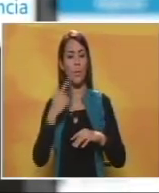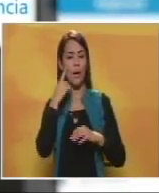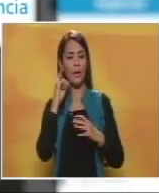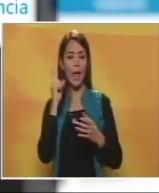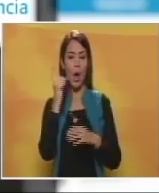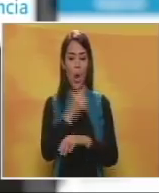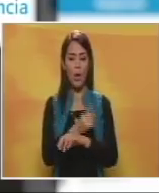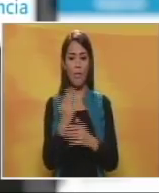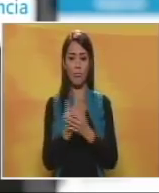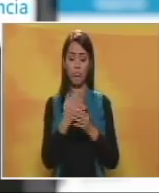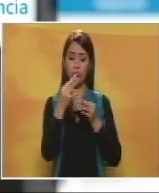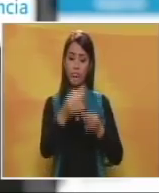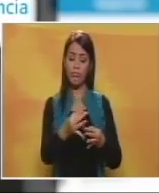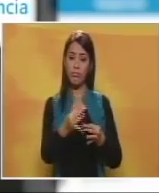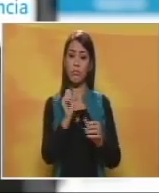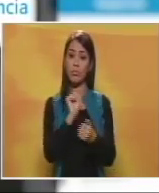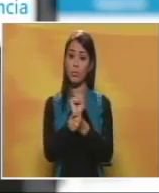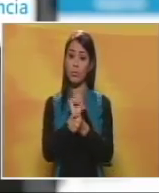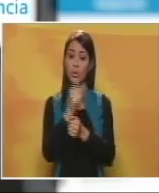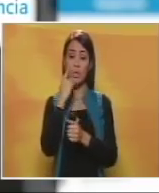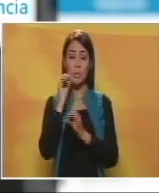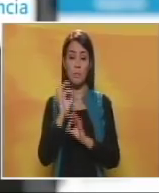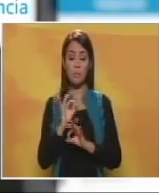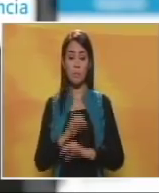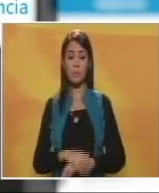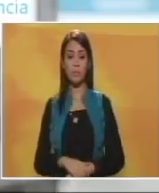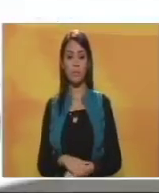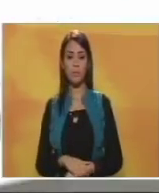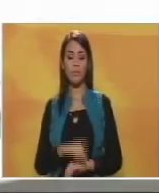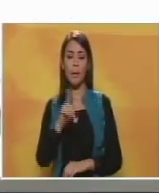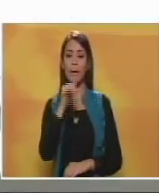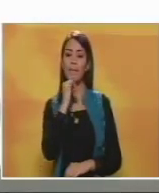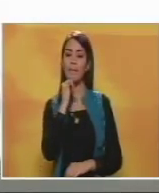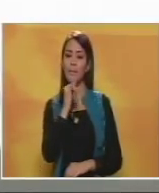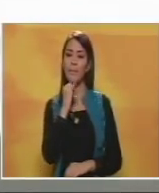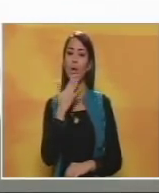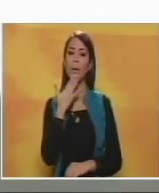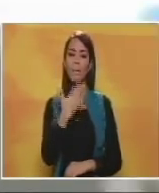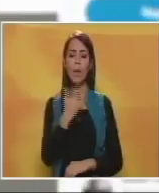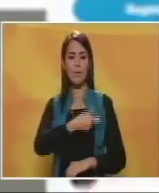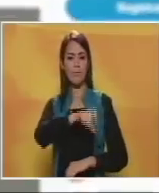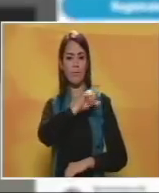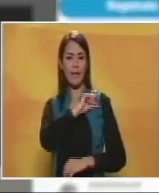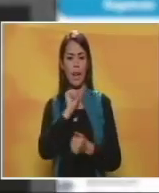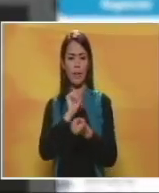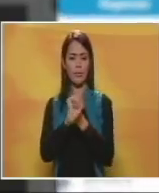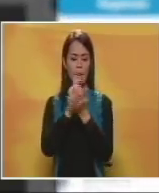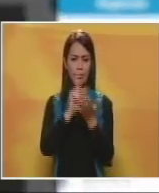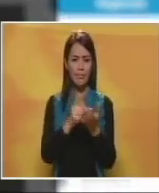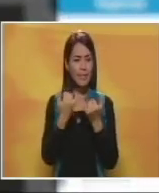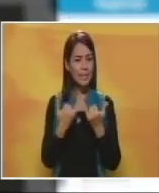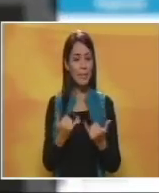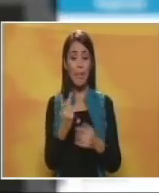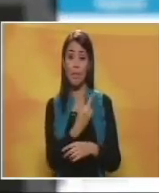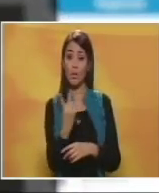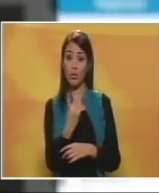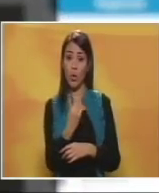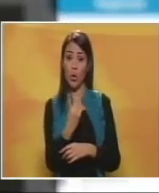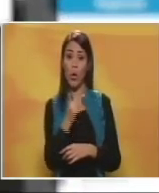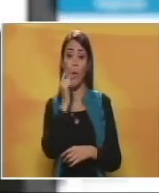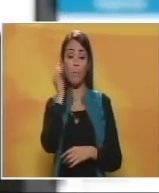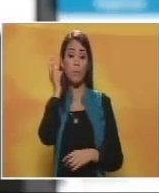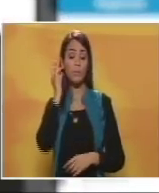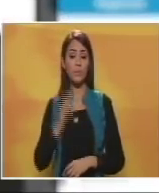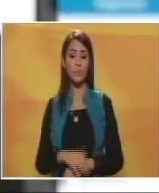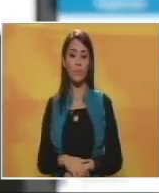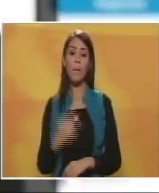una orden de aprehensión y una alerta roja de Interpol. El fiscal informó que se solicitó a España la entrega inmediata de ambos ciudadanos